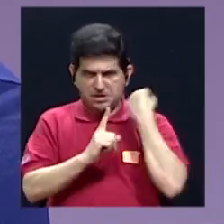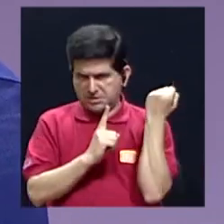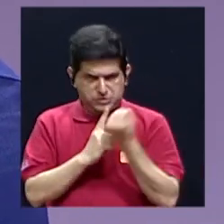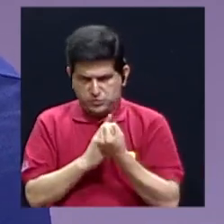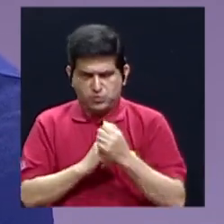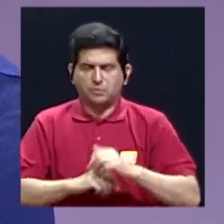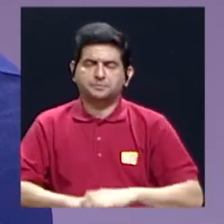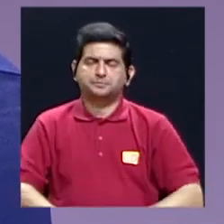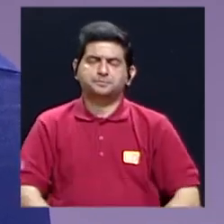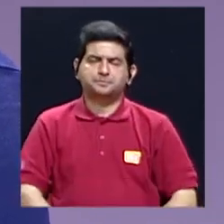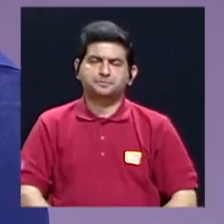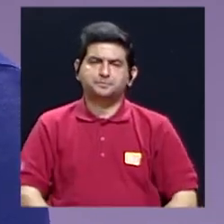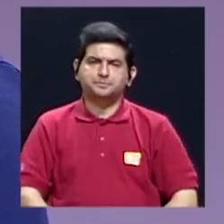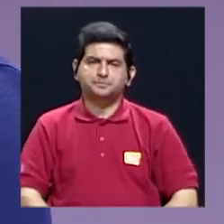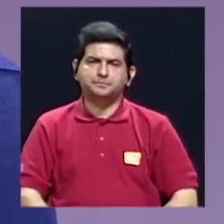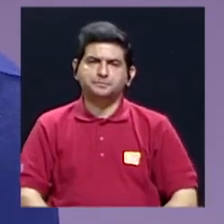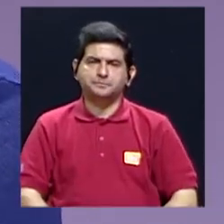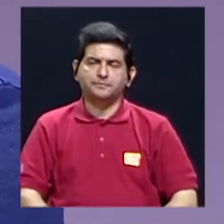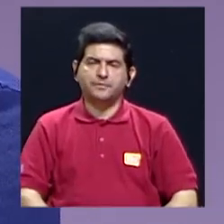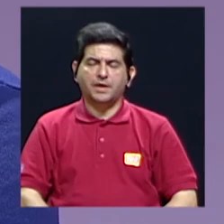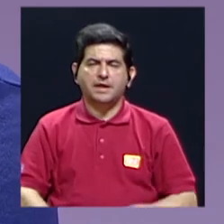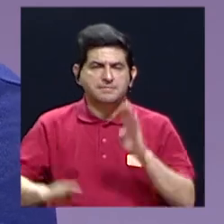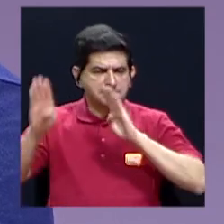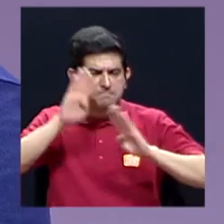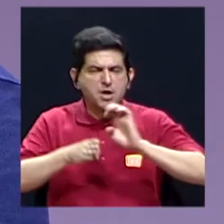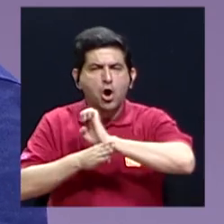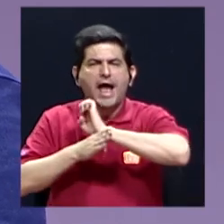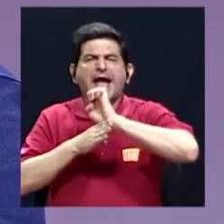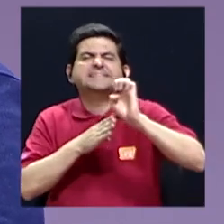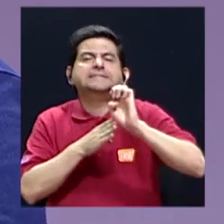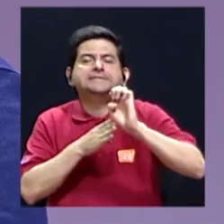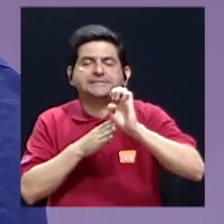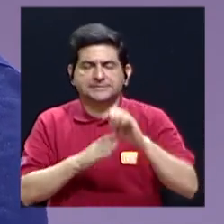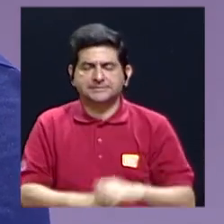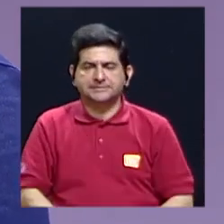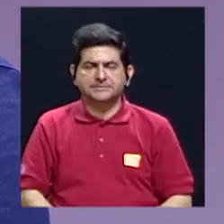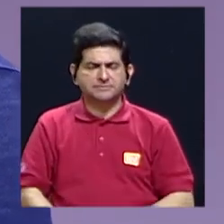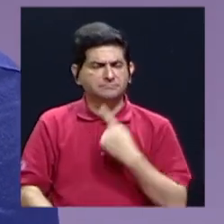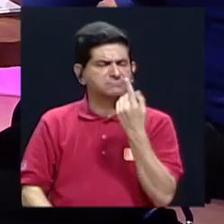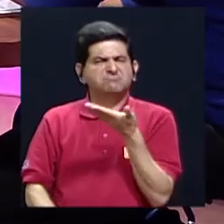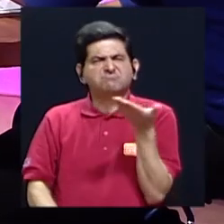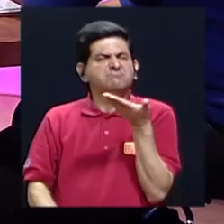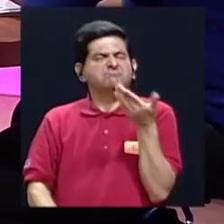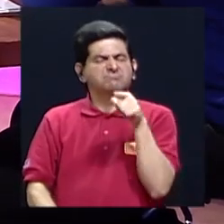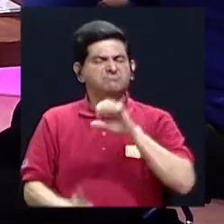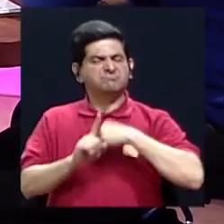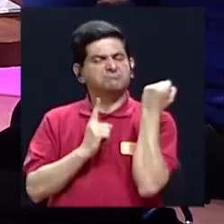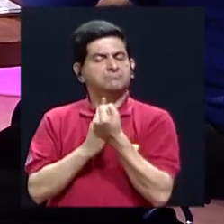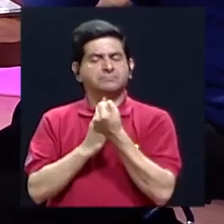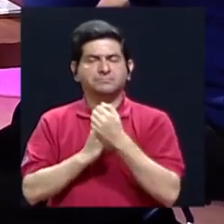pues. Desde la bioética, ¿qué podemos afirmar sobre esto?